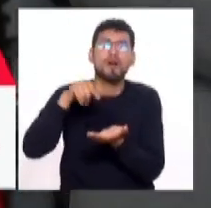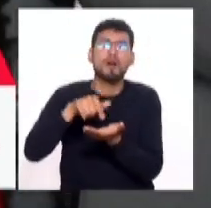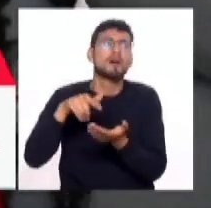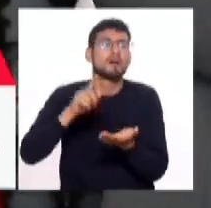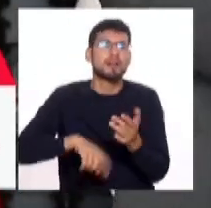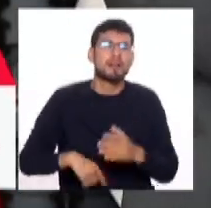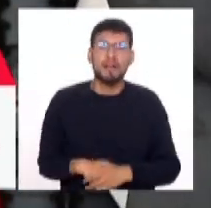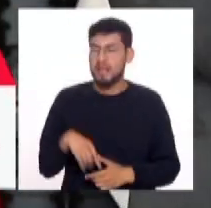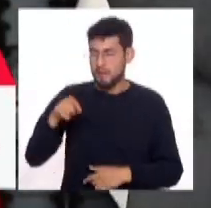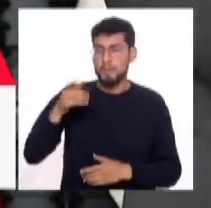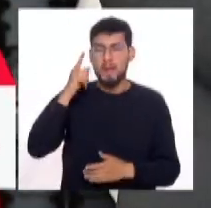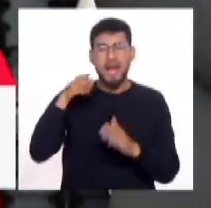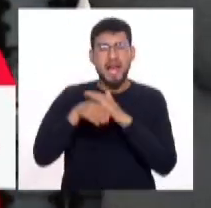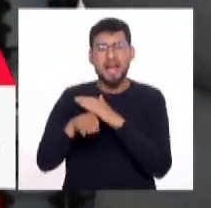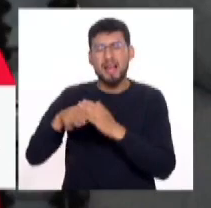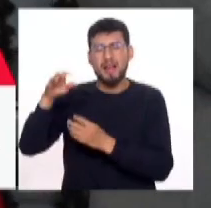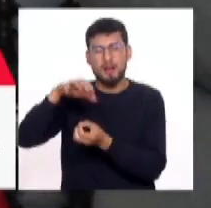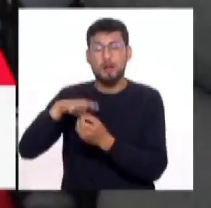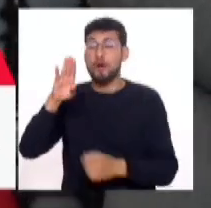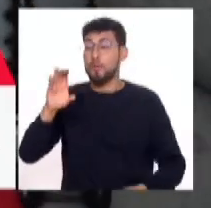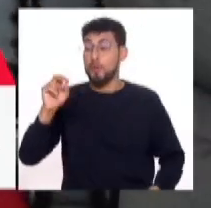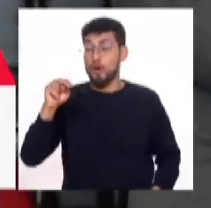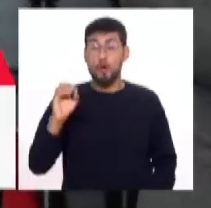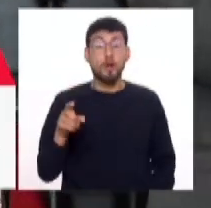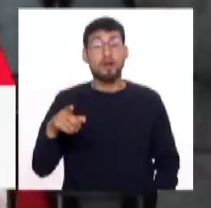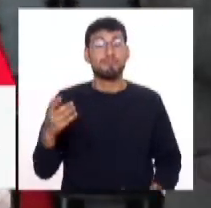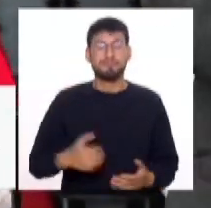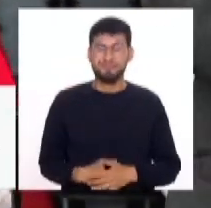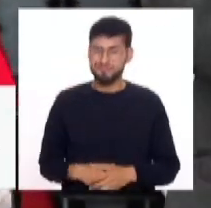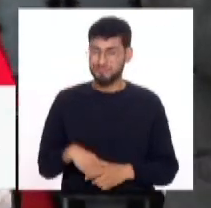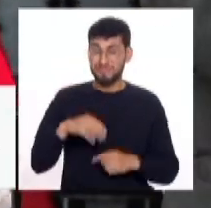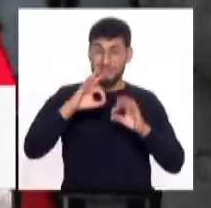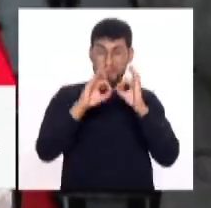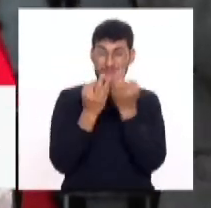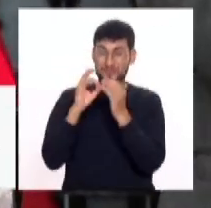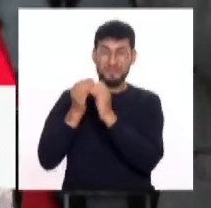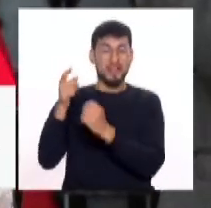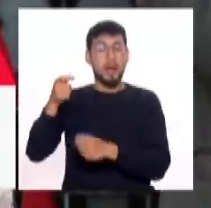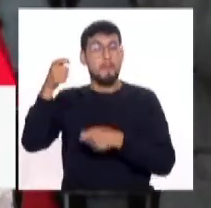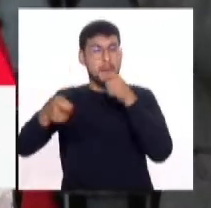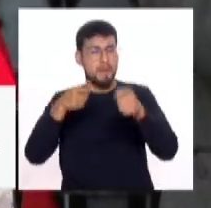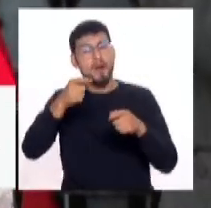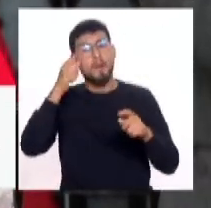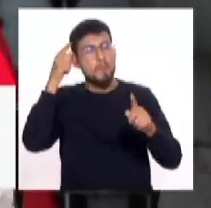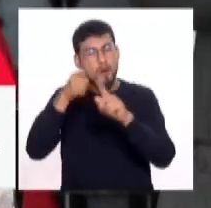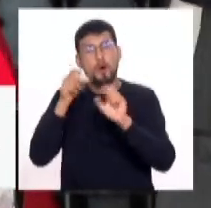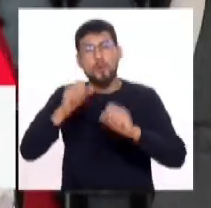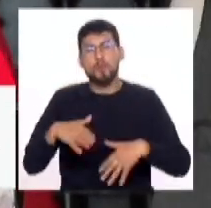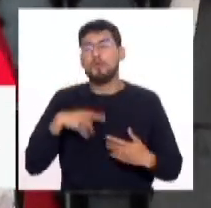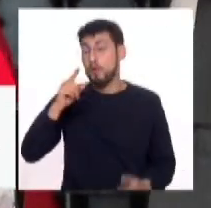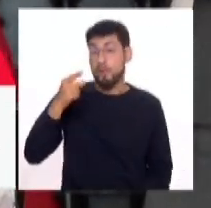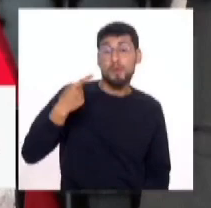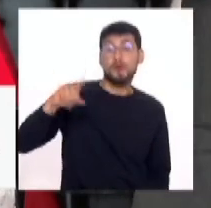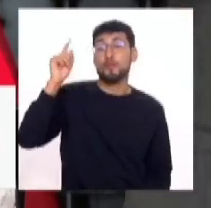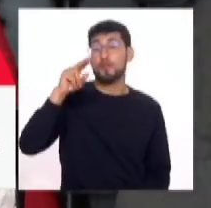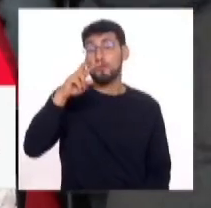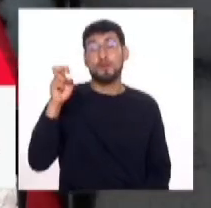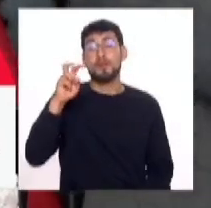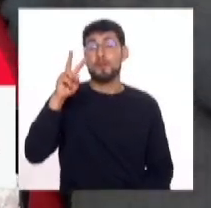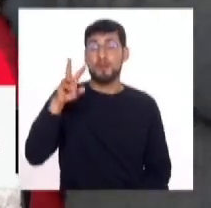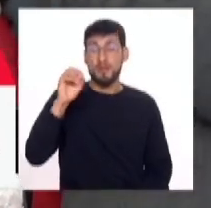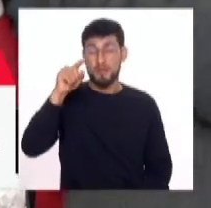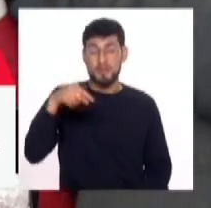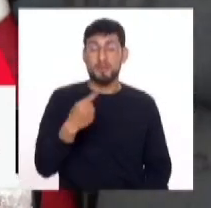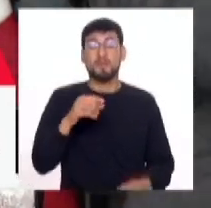gas natural. Bonogás ha financiado las conexiones de gas en favor de más de